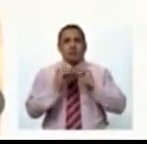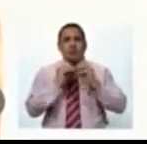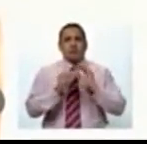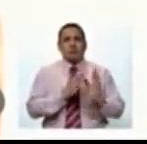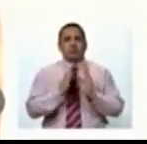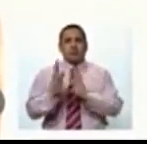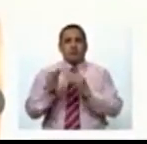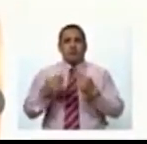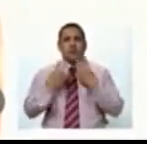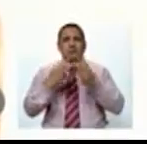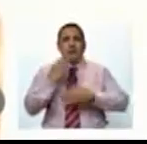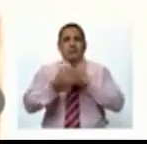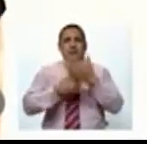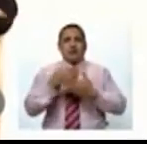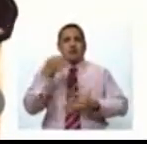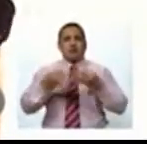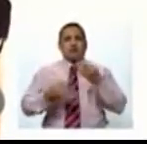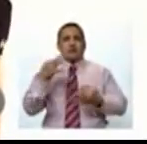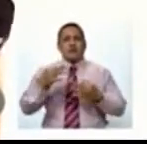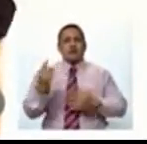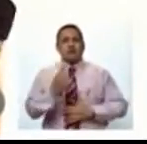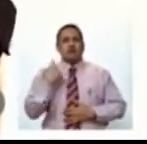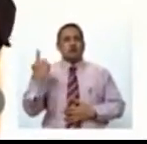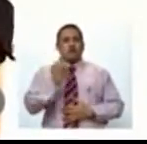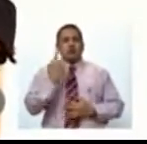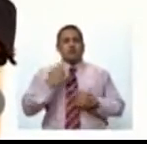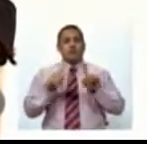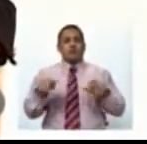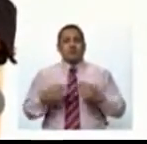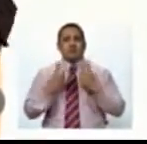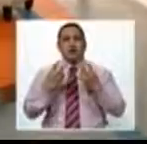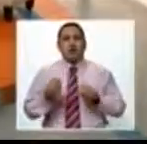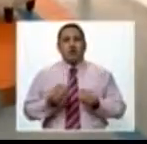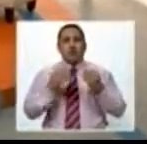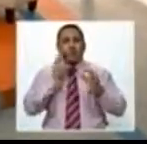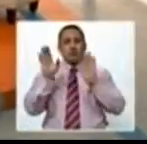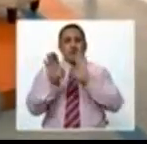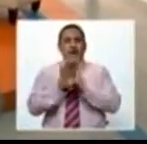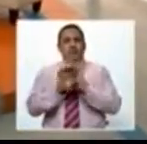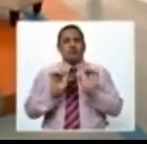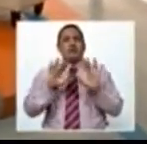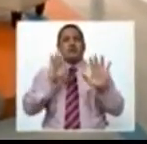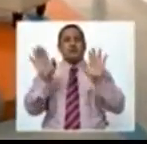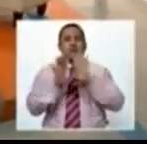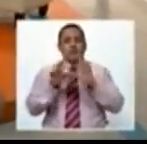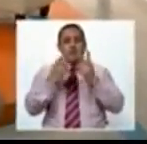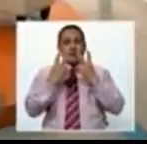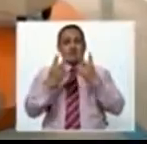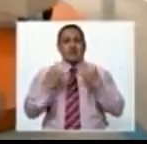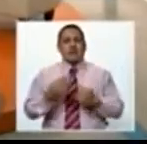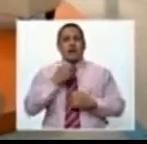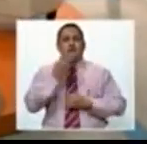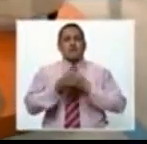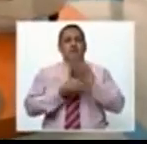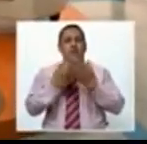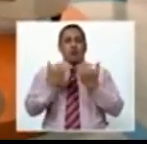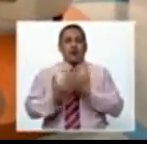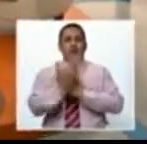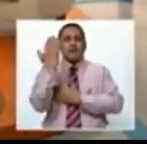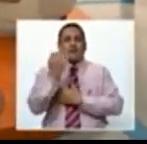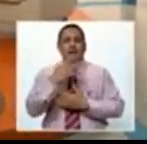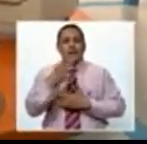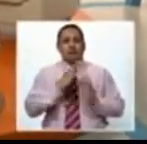proceso, negligencia judicial, etc. No de todos, pero ocurre, como por ejemplo en el caso que es materia del comentario de esta mañana,